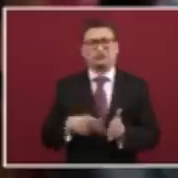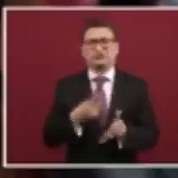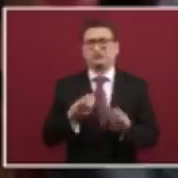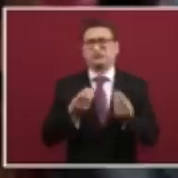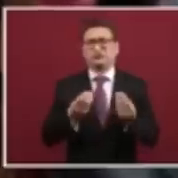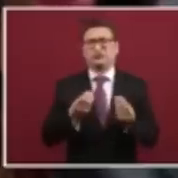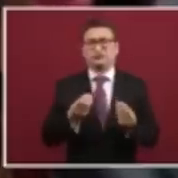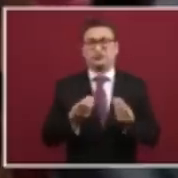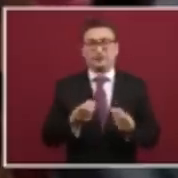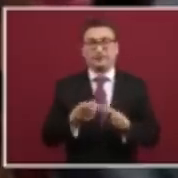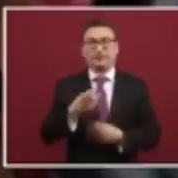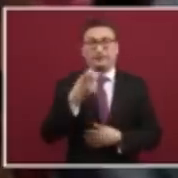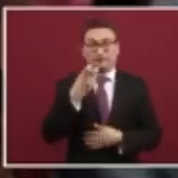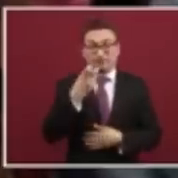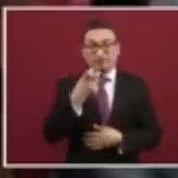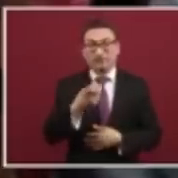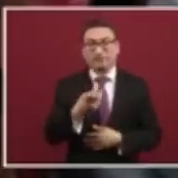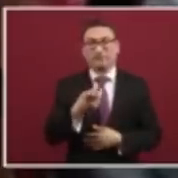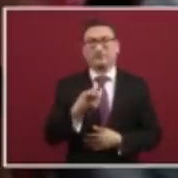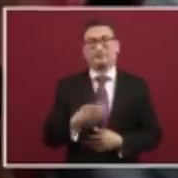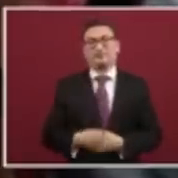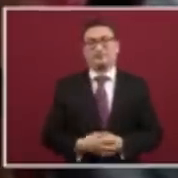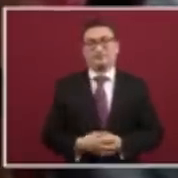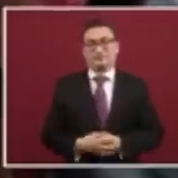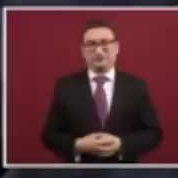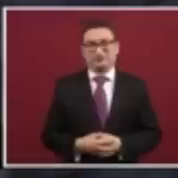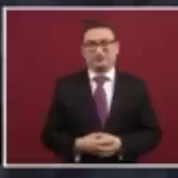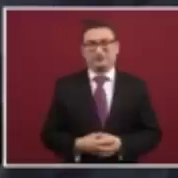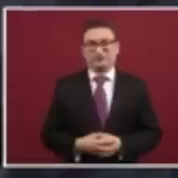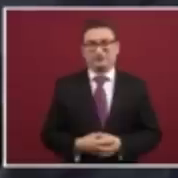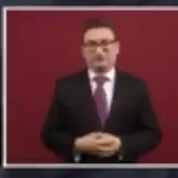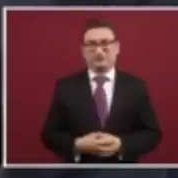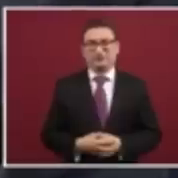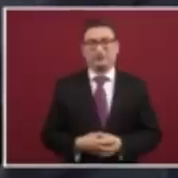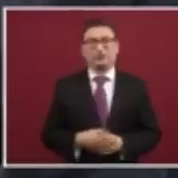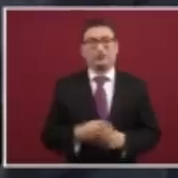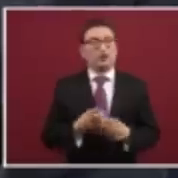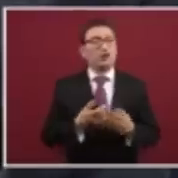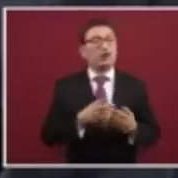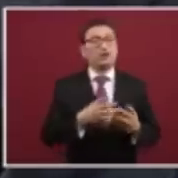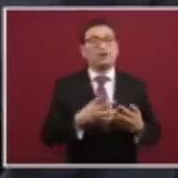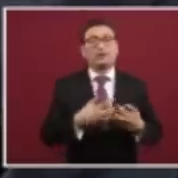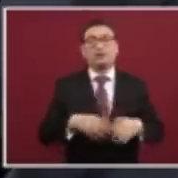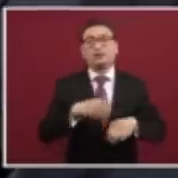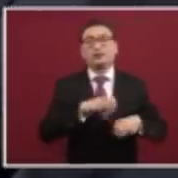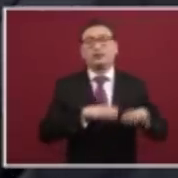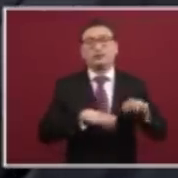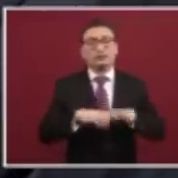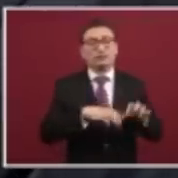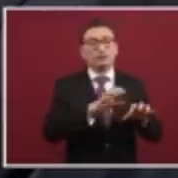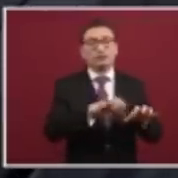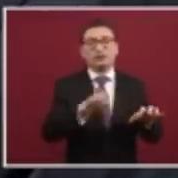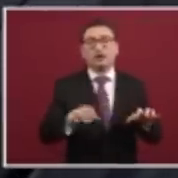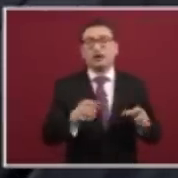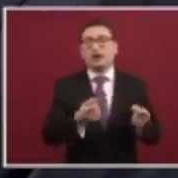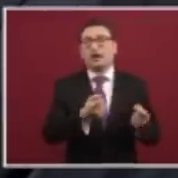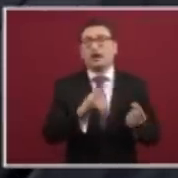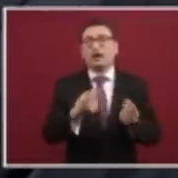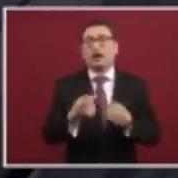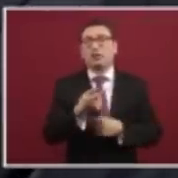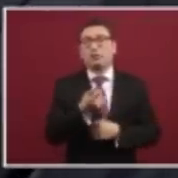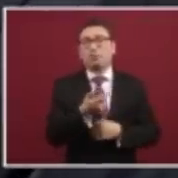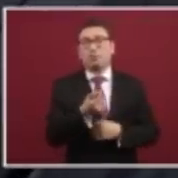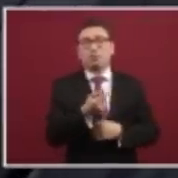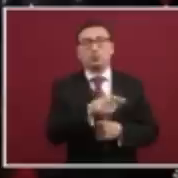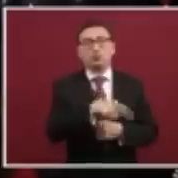Entonces, por eso el predominio de unas cuantas distribuidoras